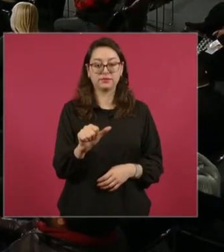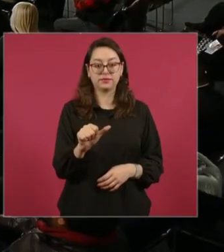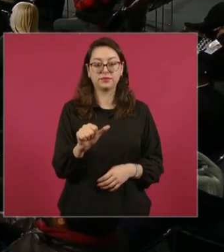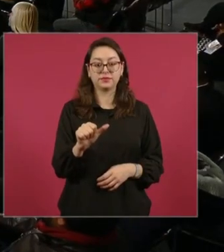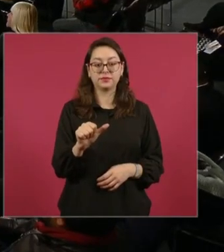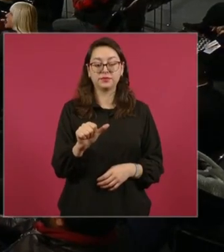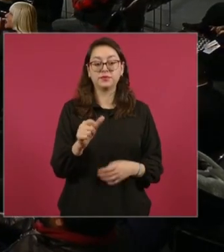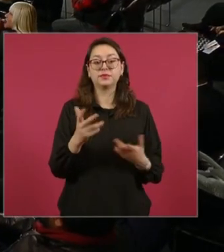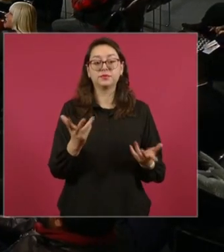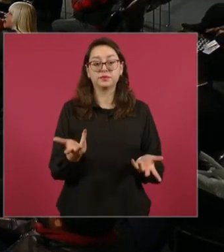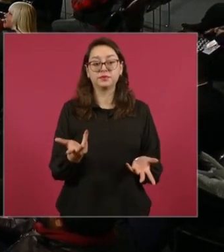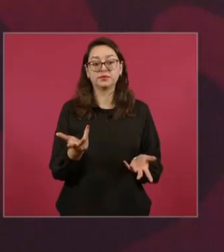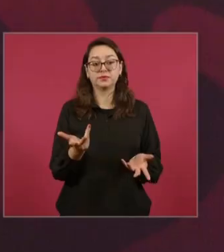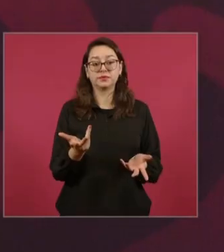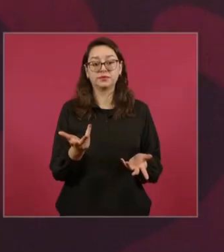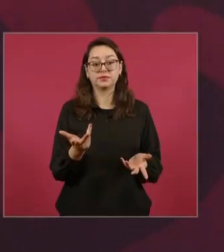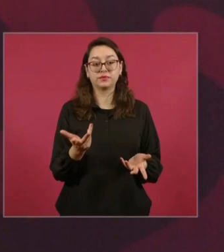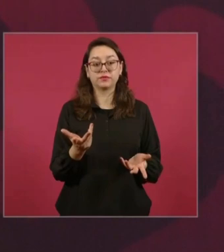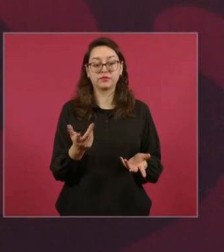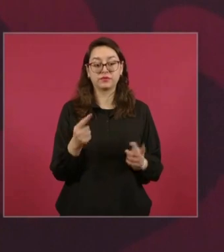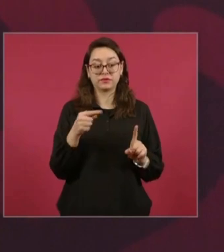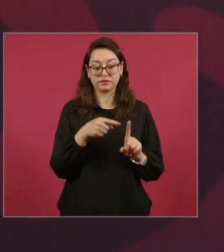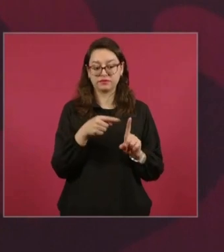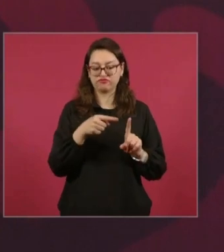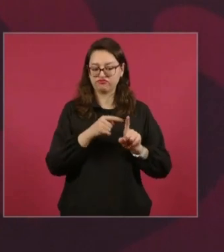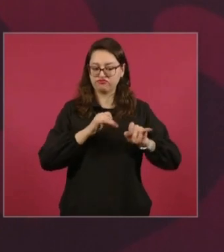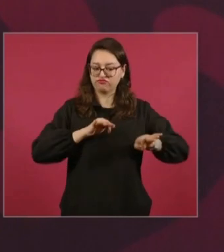en toda la franja fronteriza actuaba